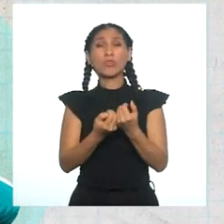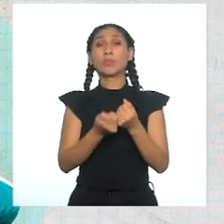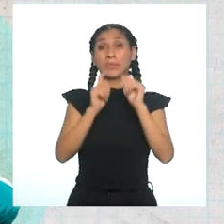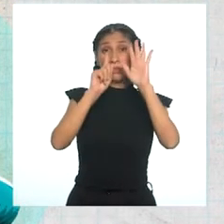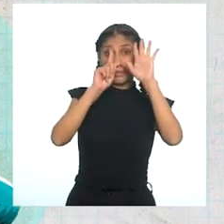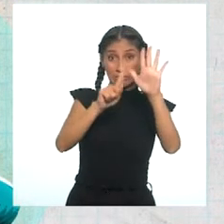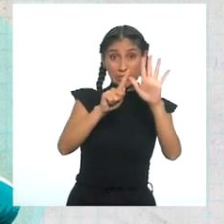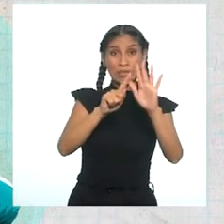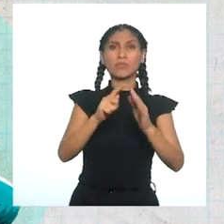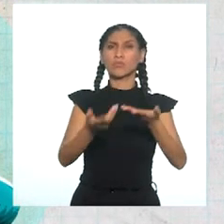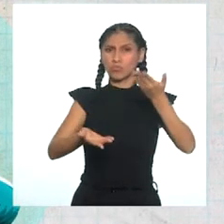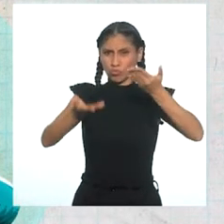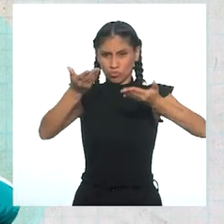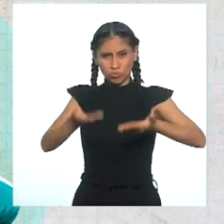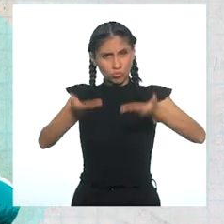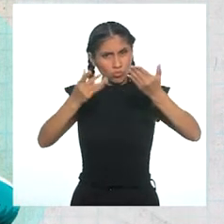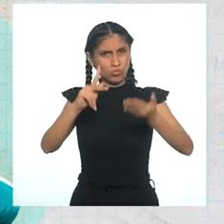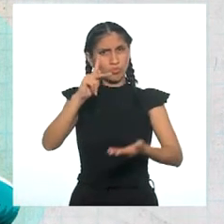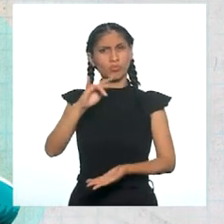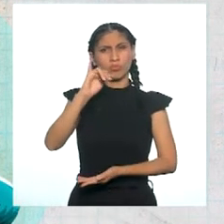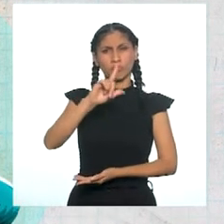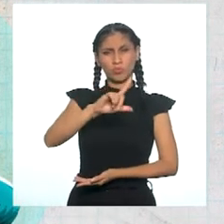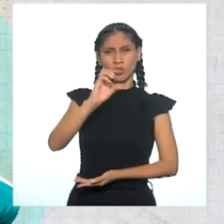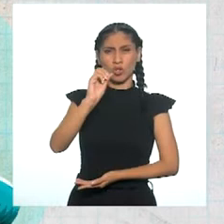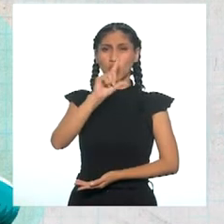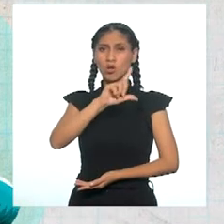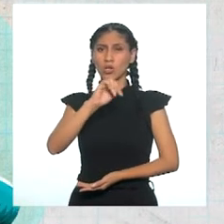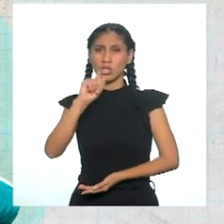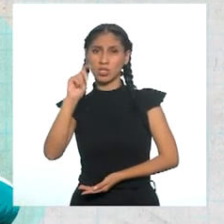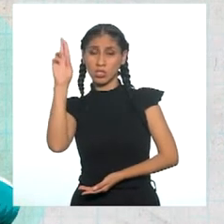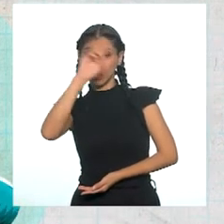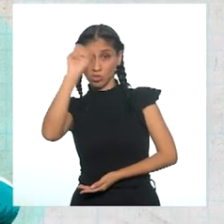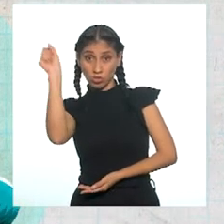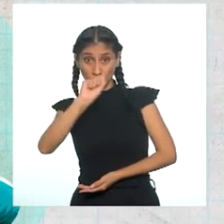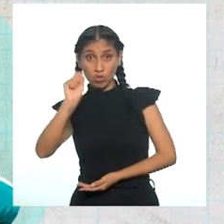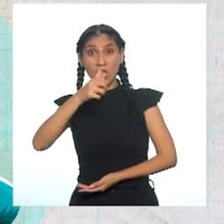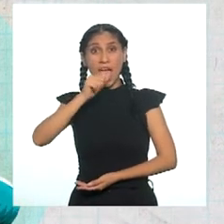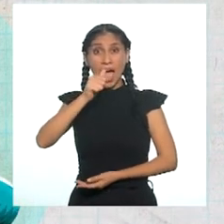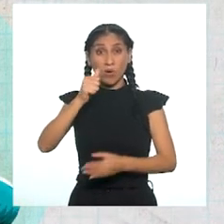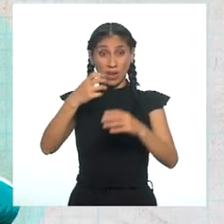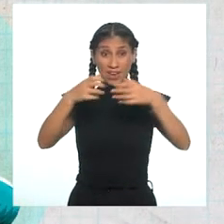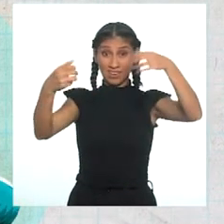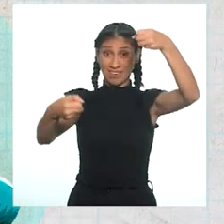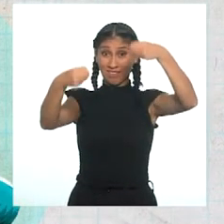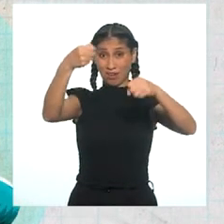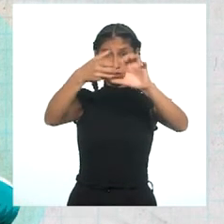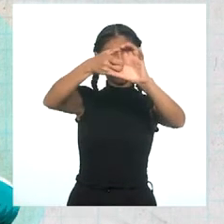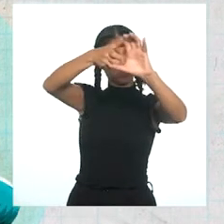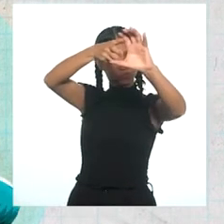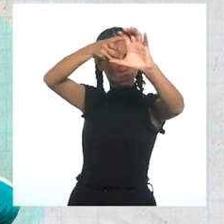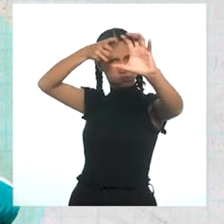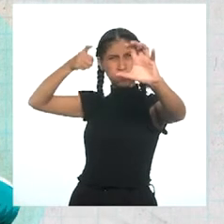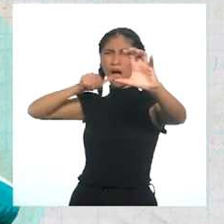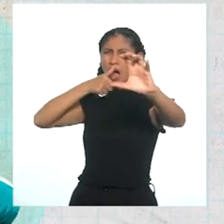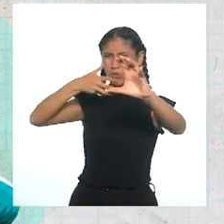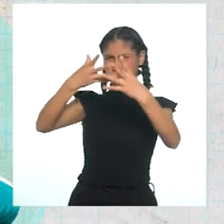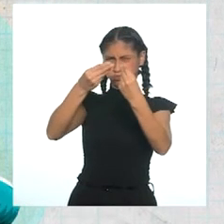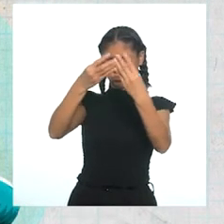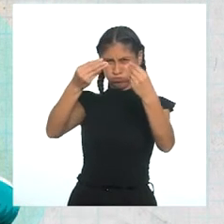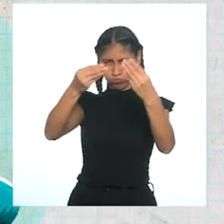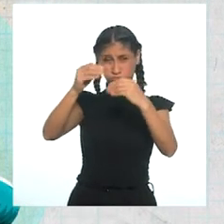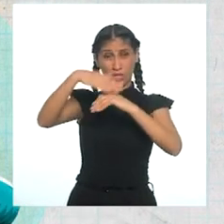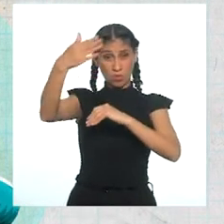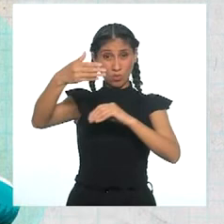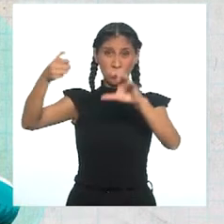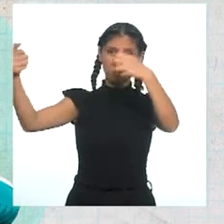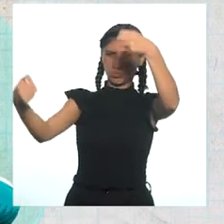6 kilolitros de agua que, estando totalmente lleno de agua, inicia a repartir el agua en